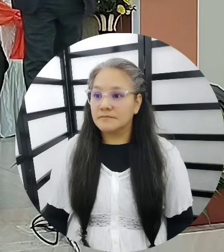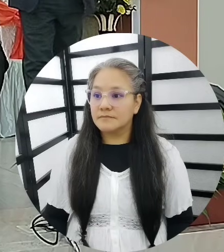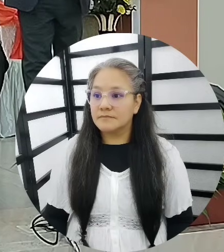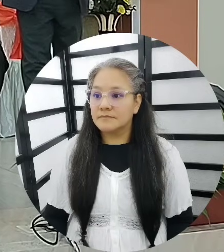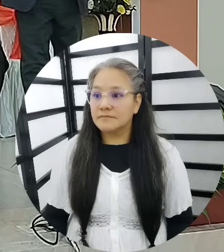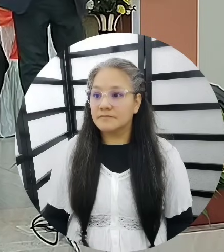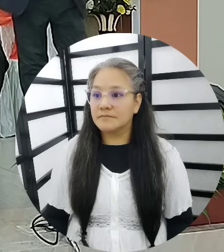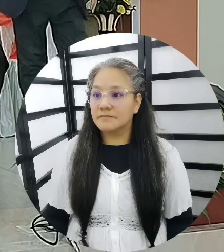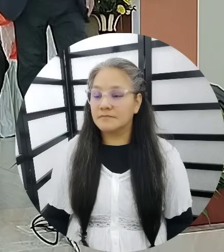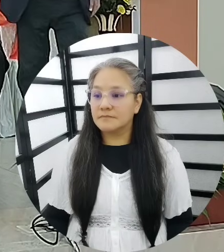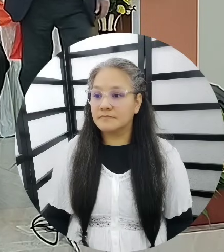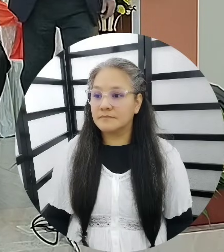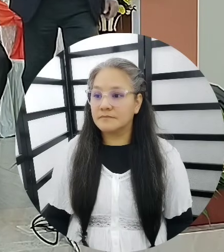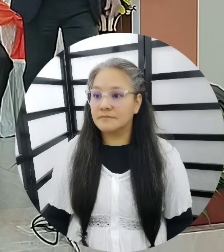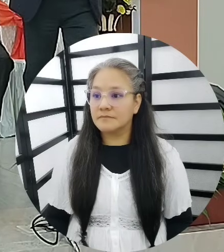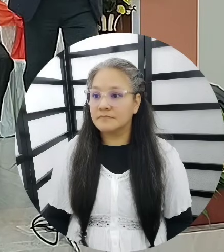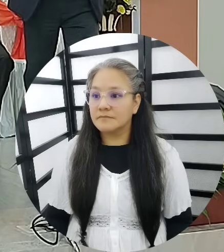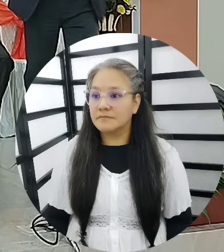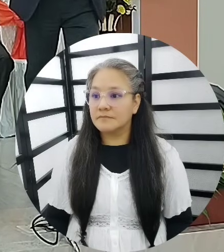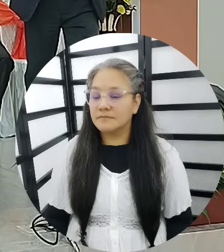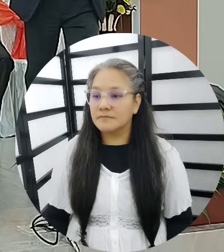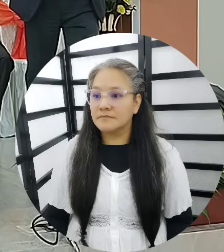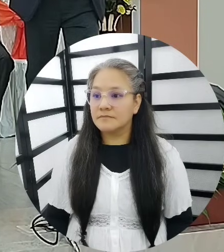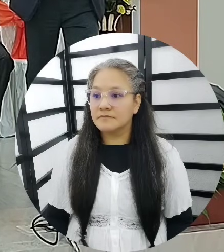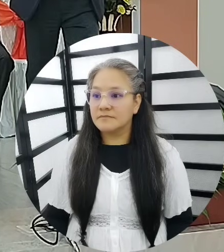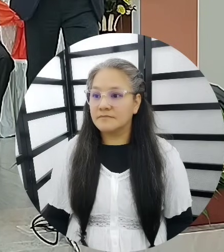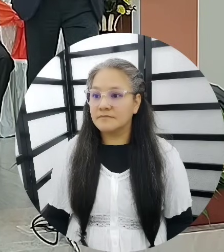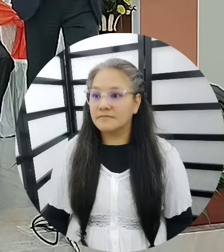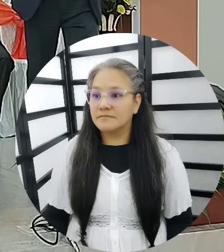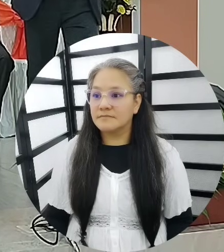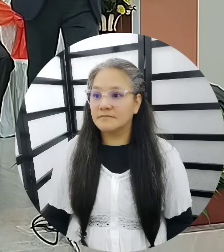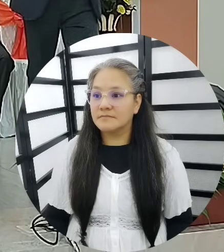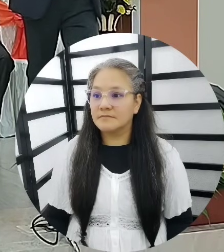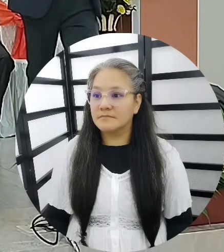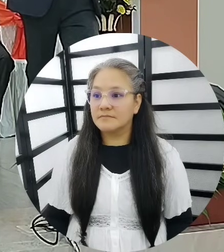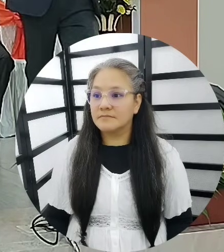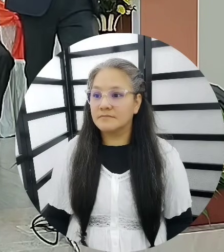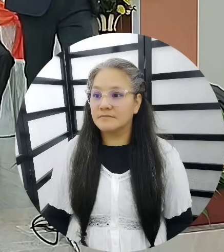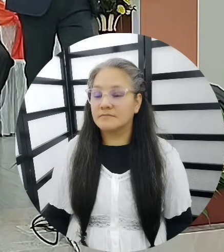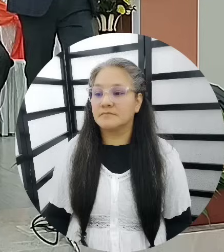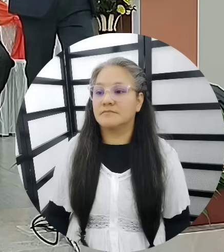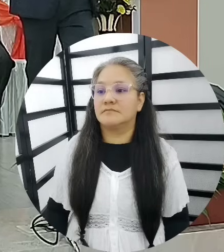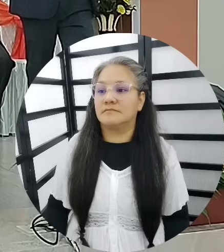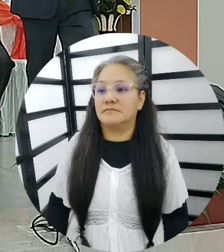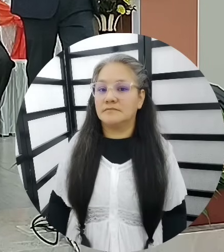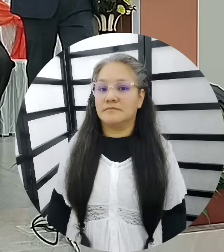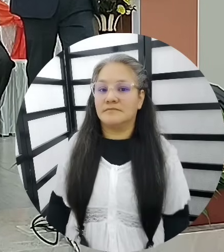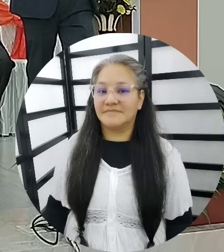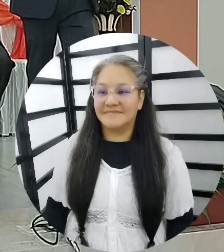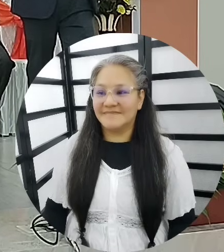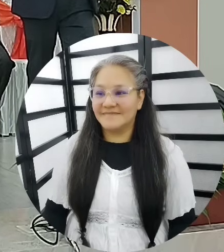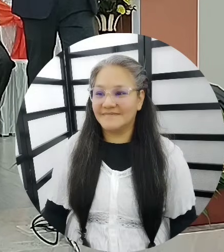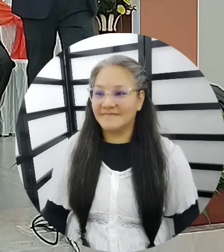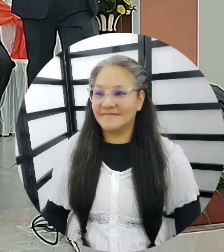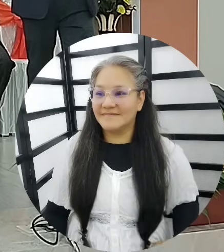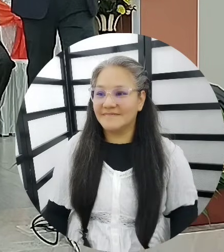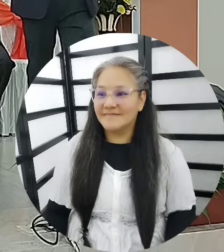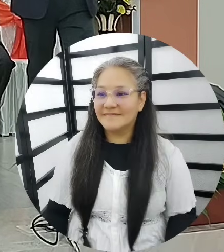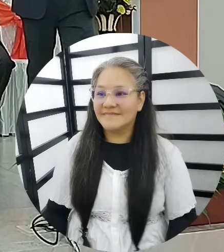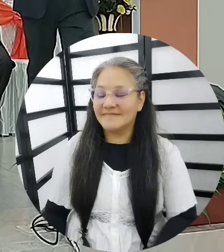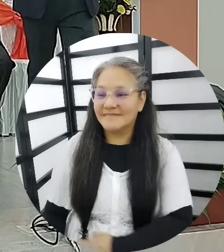conozco. Me dice: ¿usted es el reverendo Clemente Vergara? Y yo le digo: sí, yo